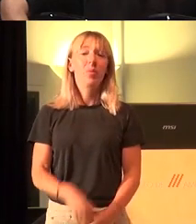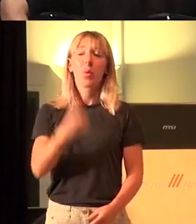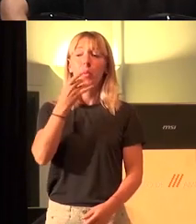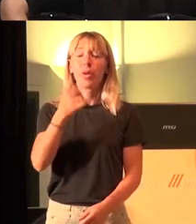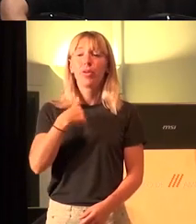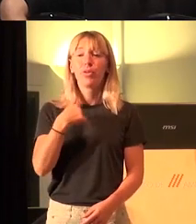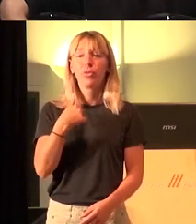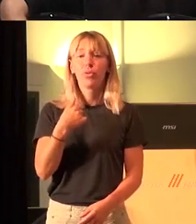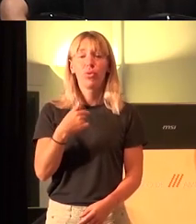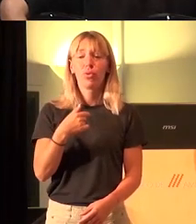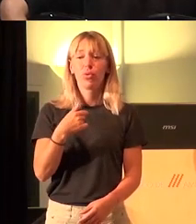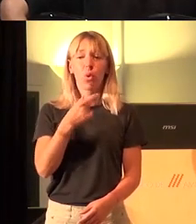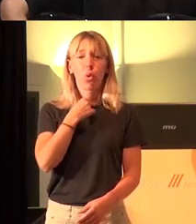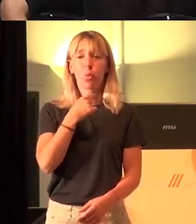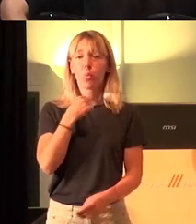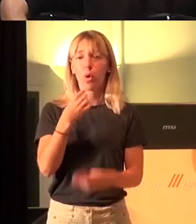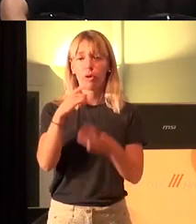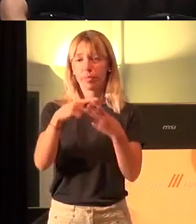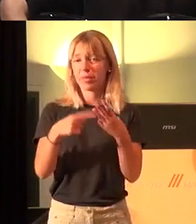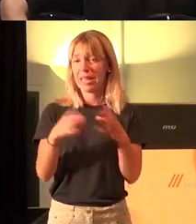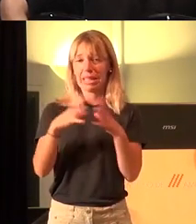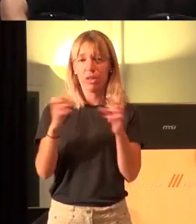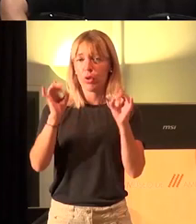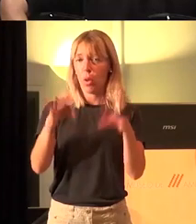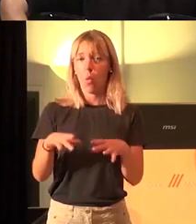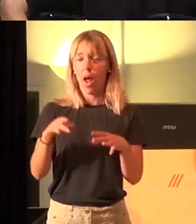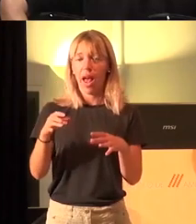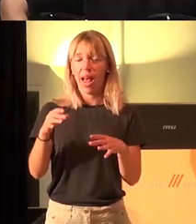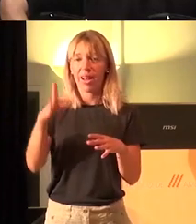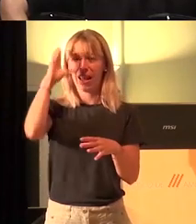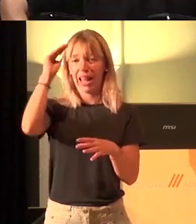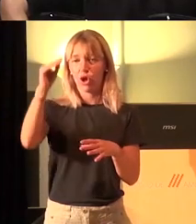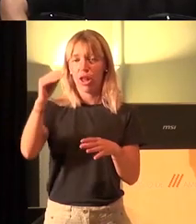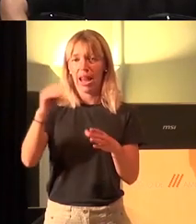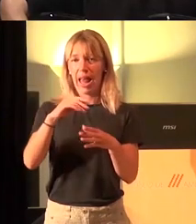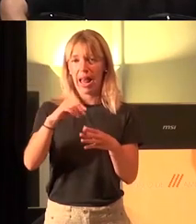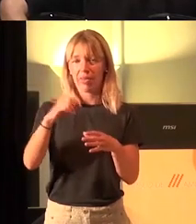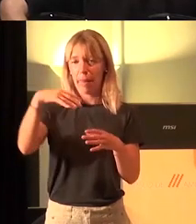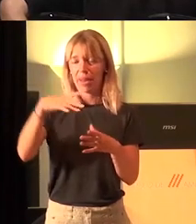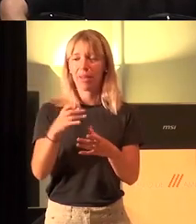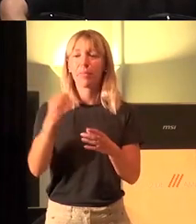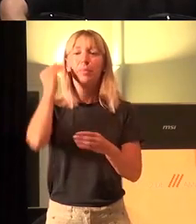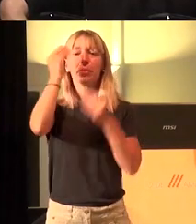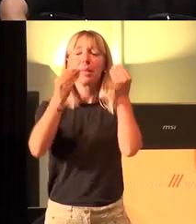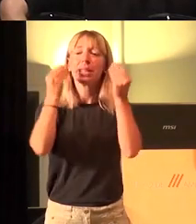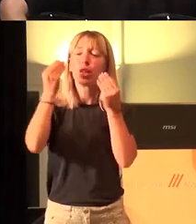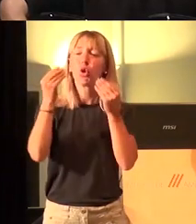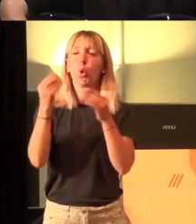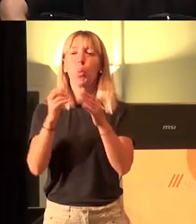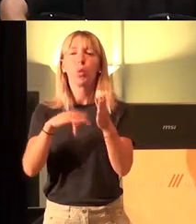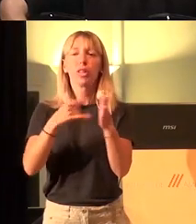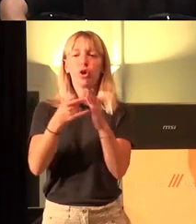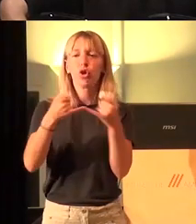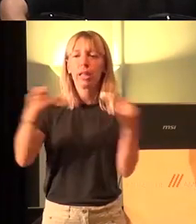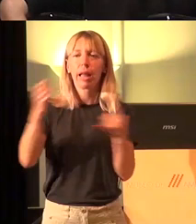Bueno, yo voy a tener mucho morro, voy a pedir 3 deseos como el genio de la lámpara. Sobre todo pensando en proyectos o líneas o ideas,